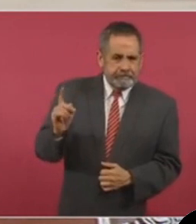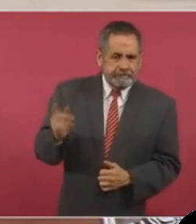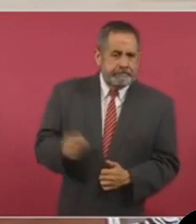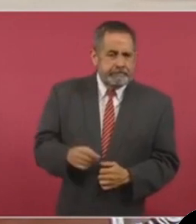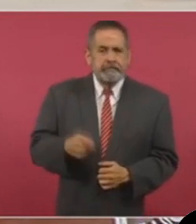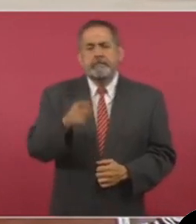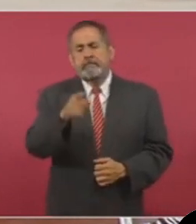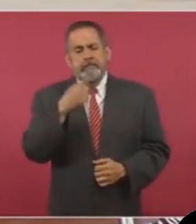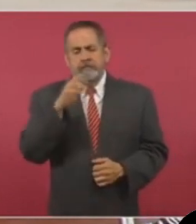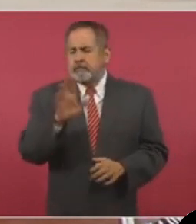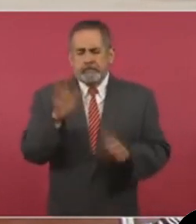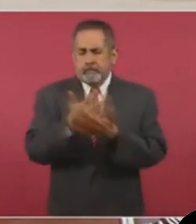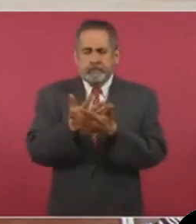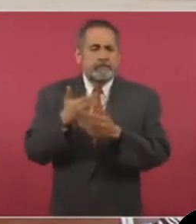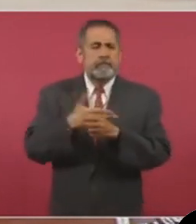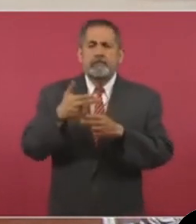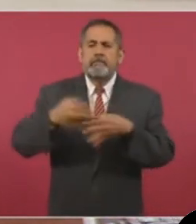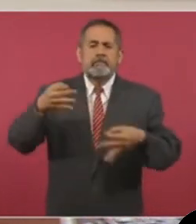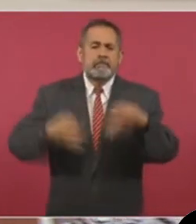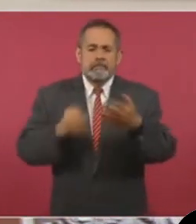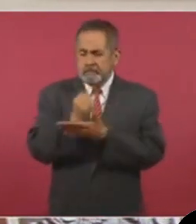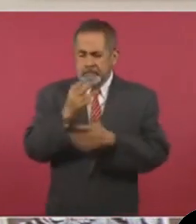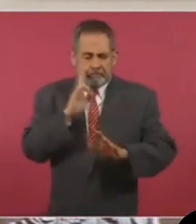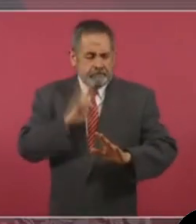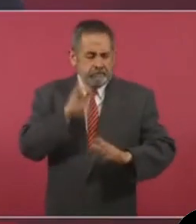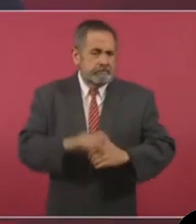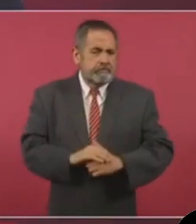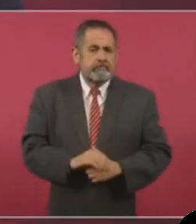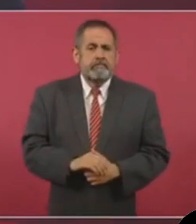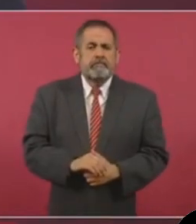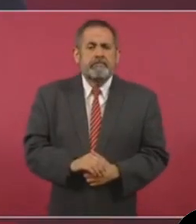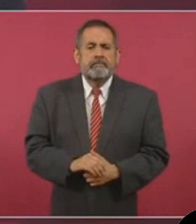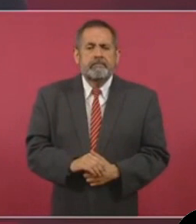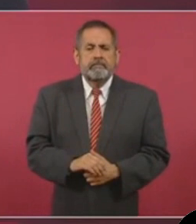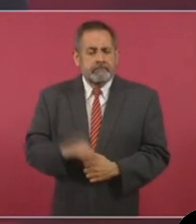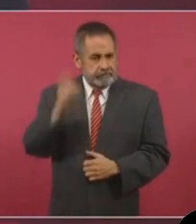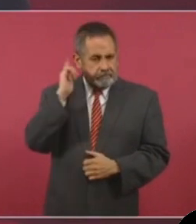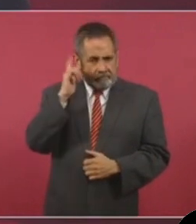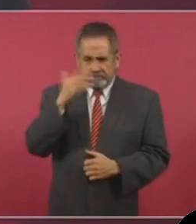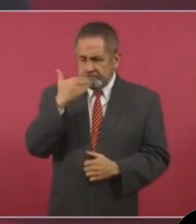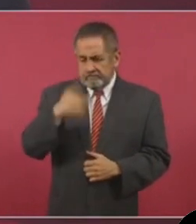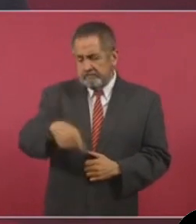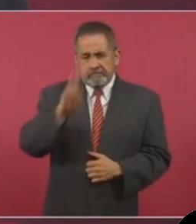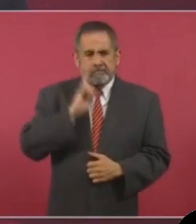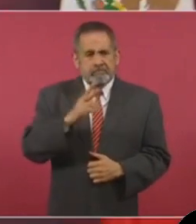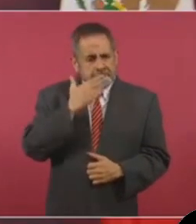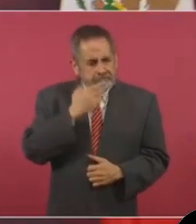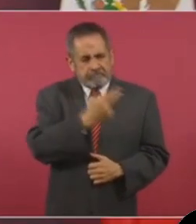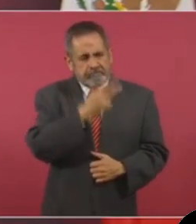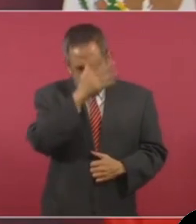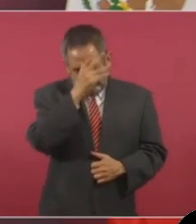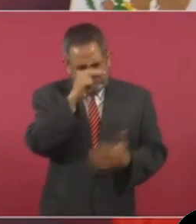resuelvan y ojalá y este sea en buenos